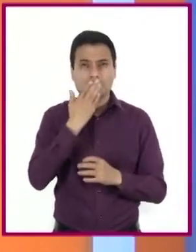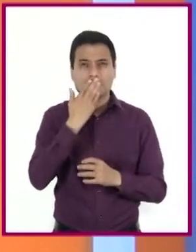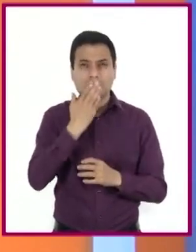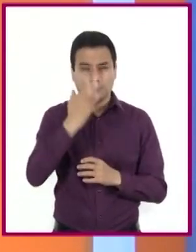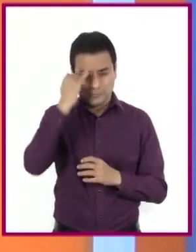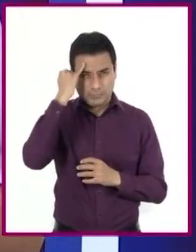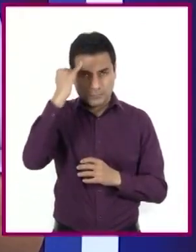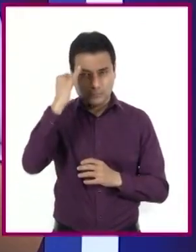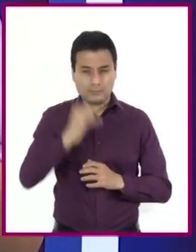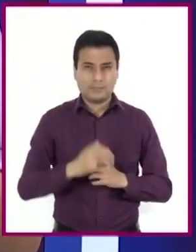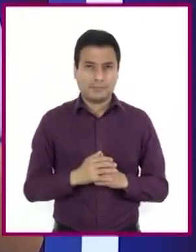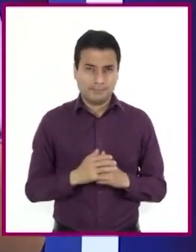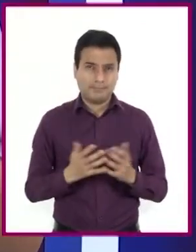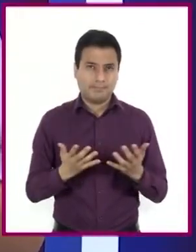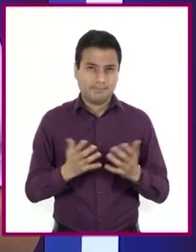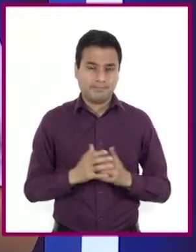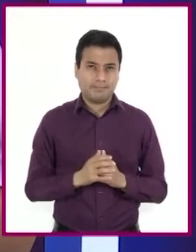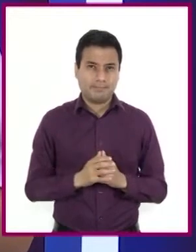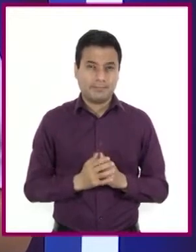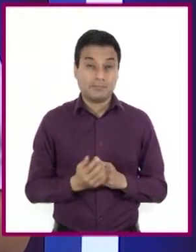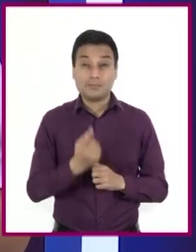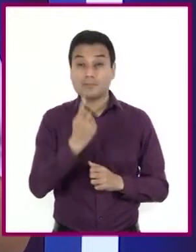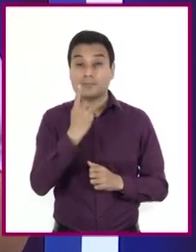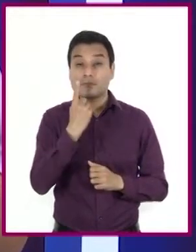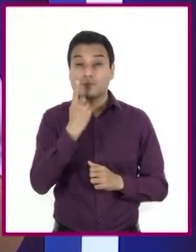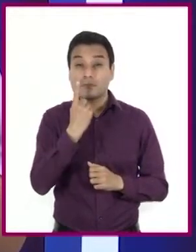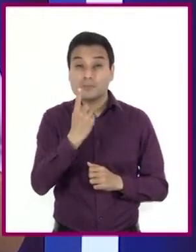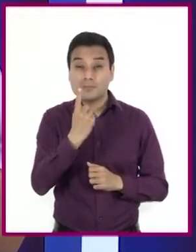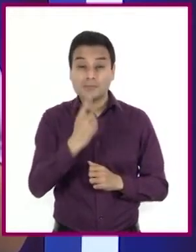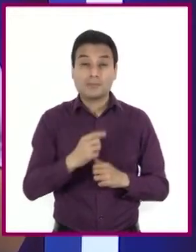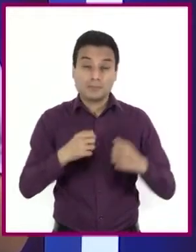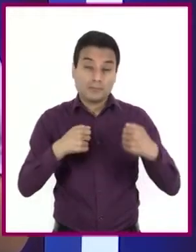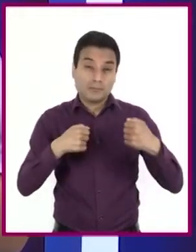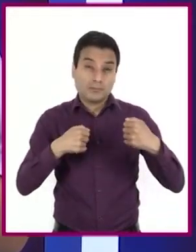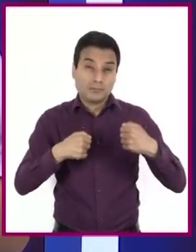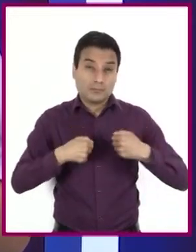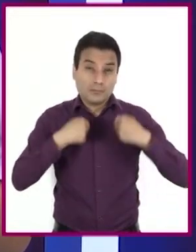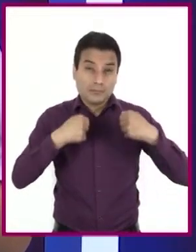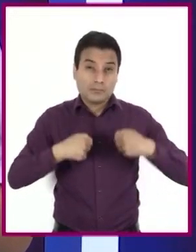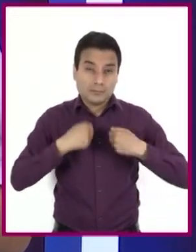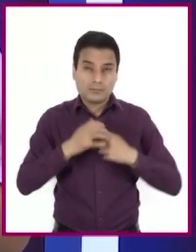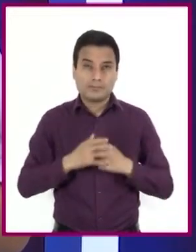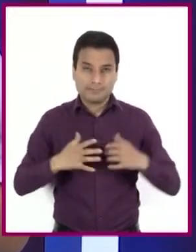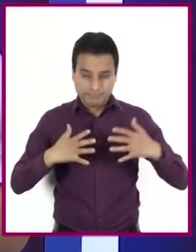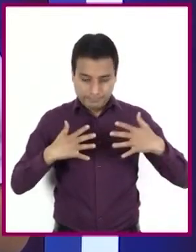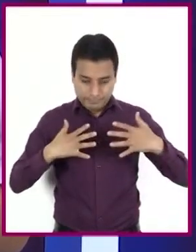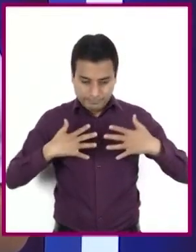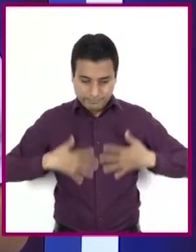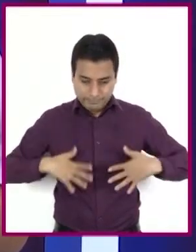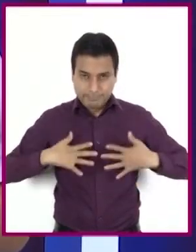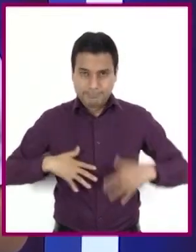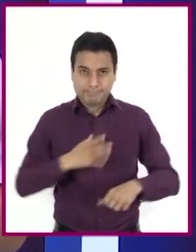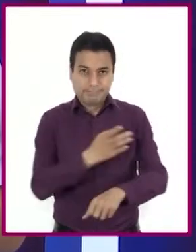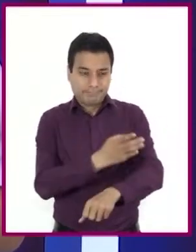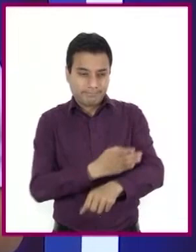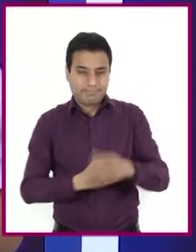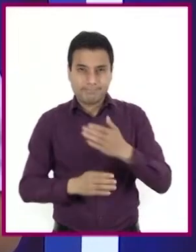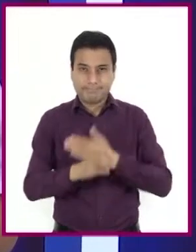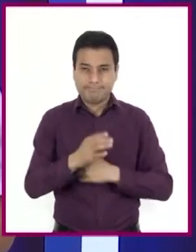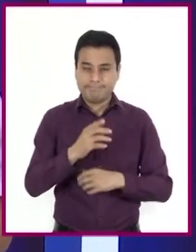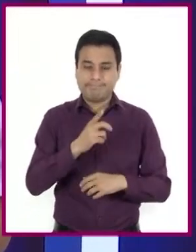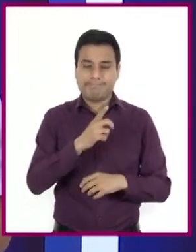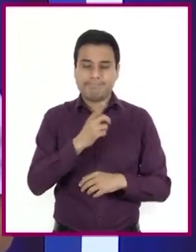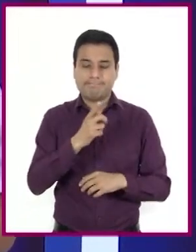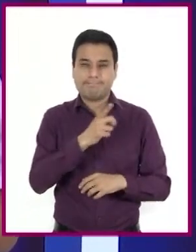decisión. Solo un integrante le va a quedar chico el uniforme y se tendría que comprar uno de talla